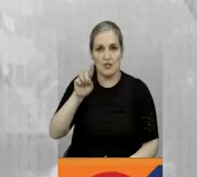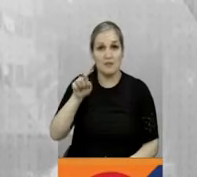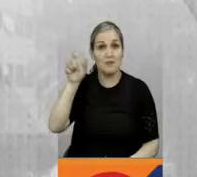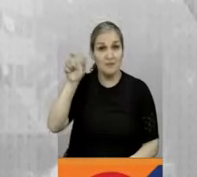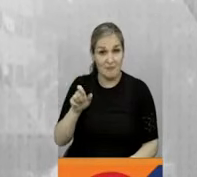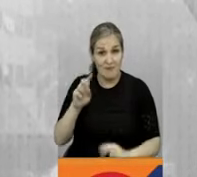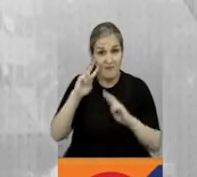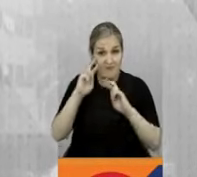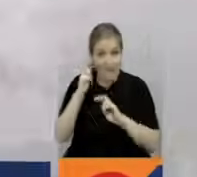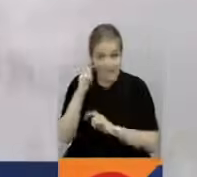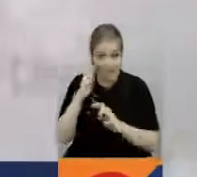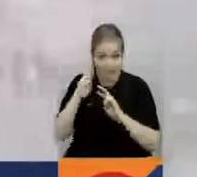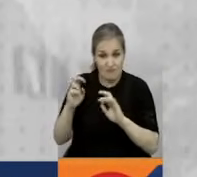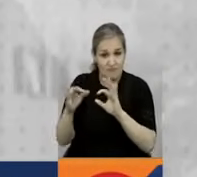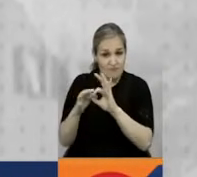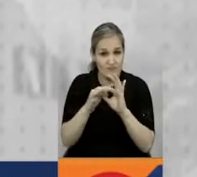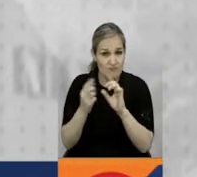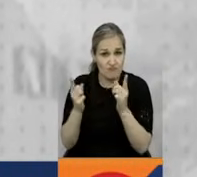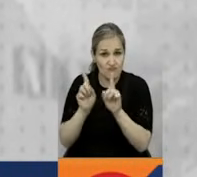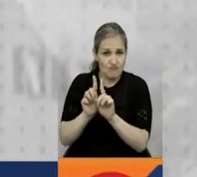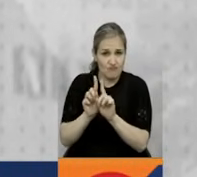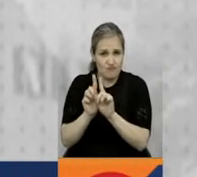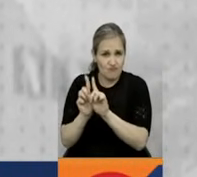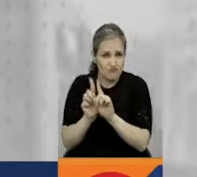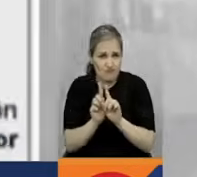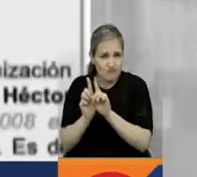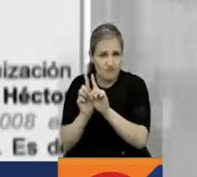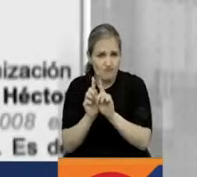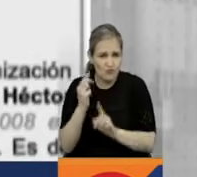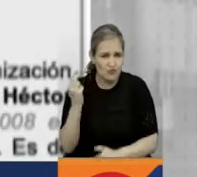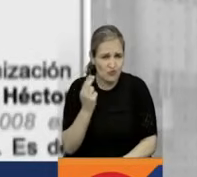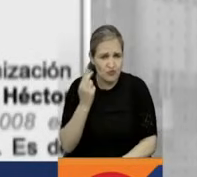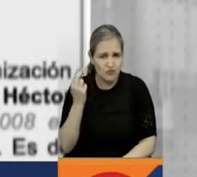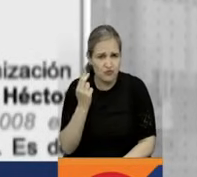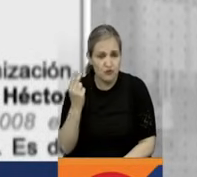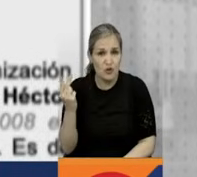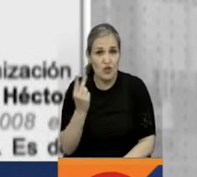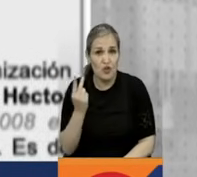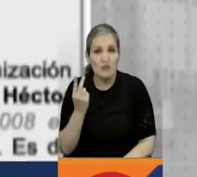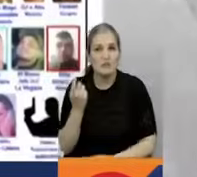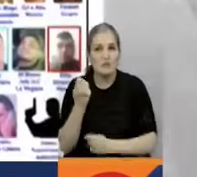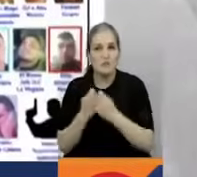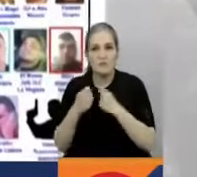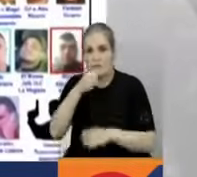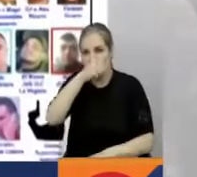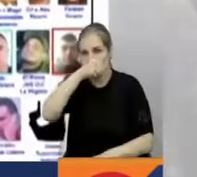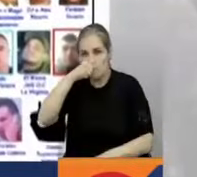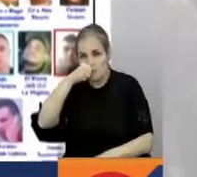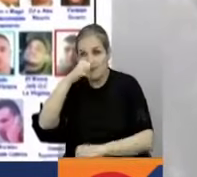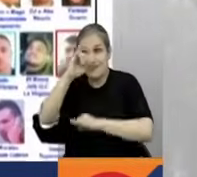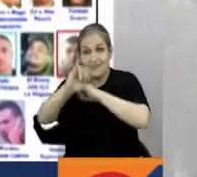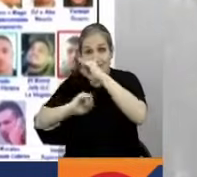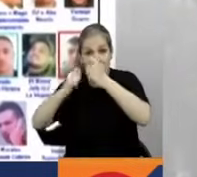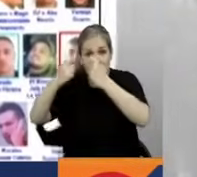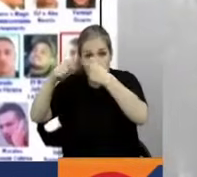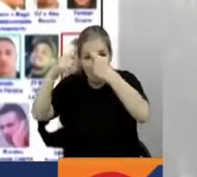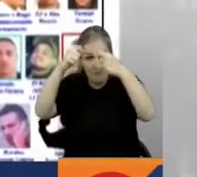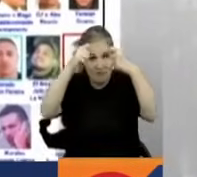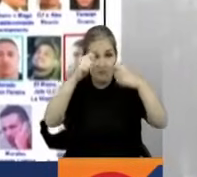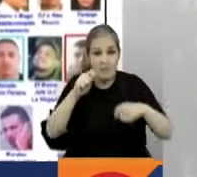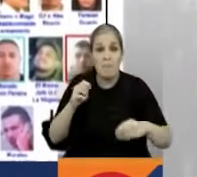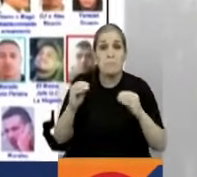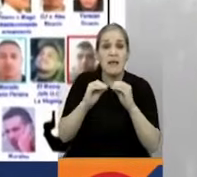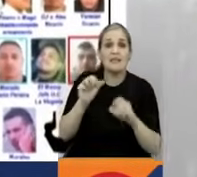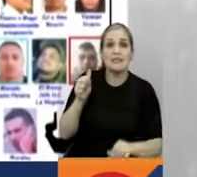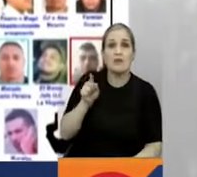los principales aliados de alias Diego Pereira en el tráfico internacional de cocaína, junto a otros 10 narcotraficantes